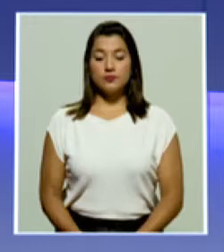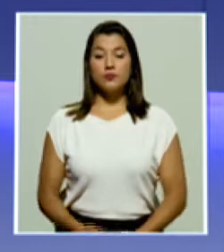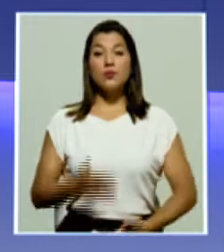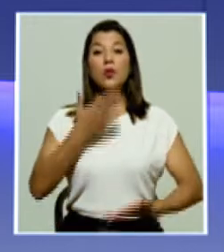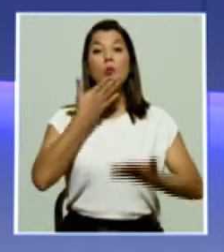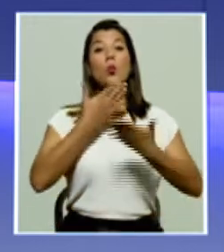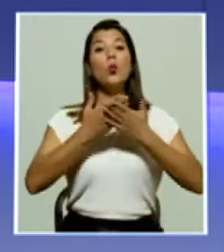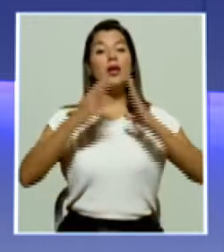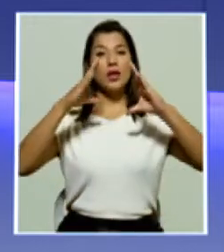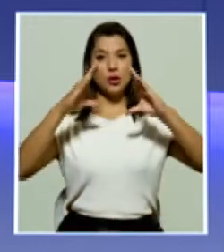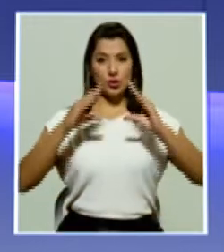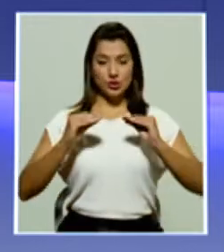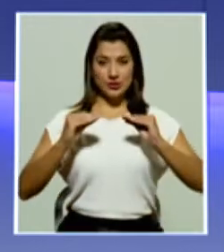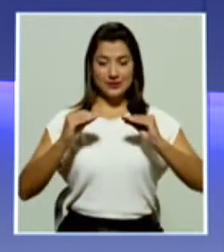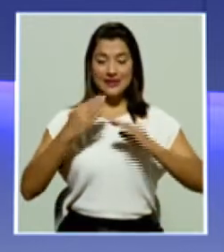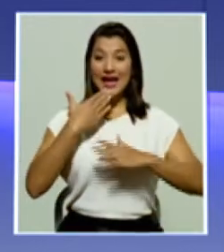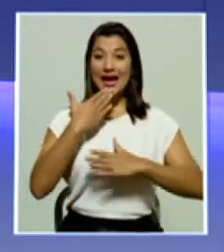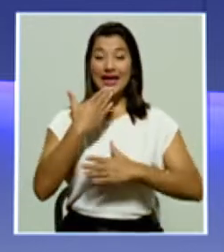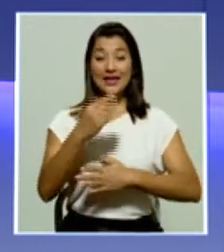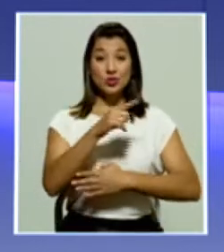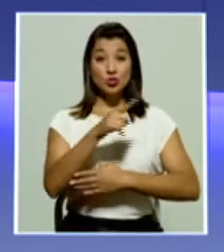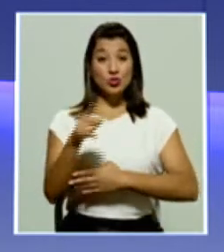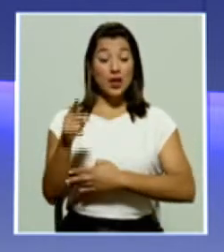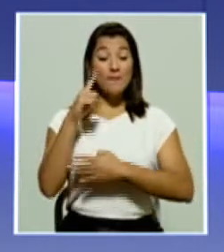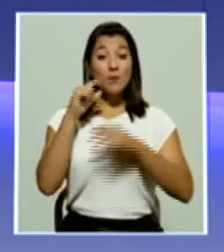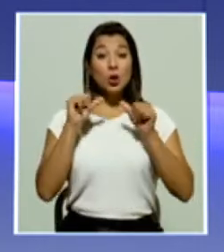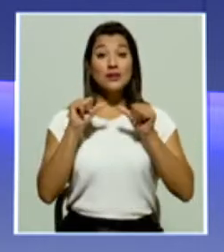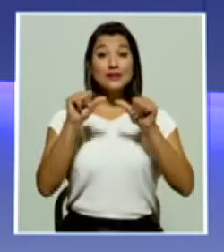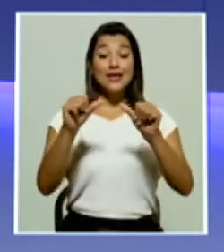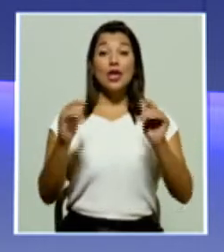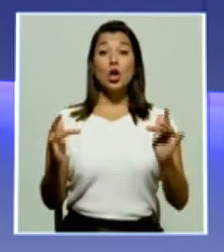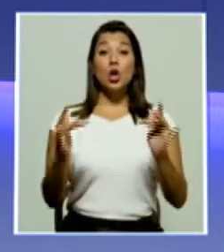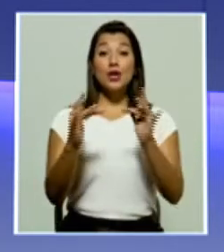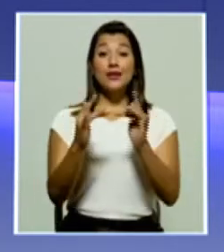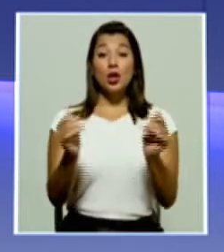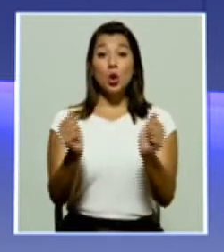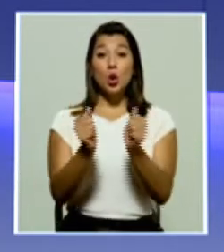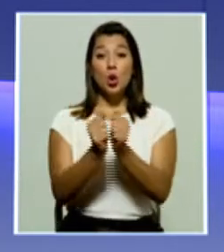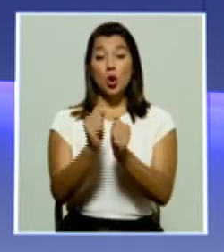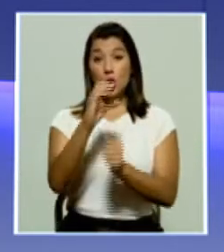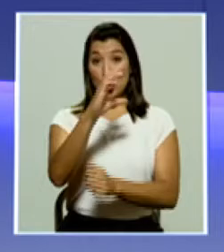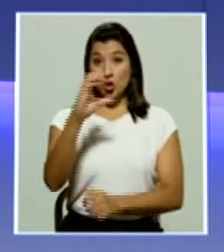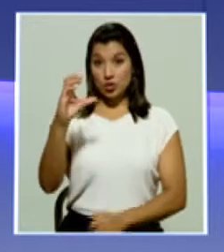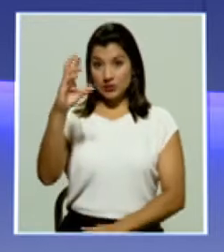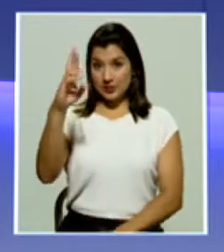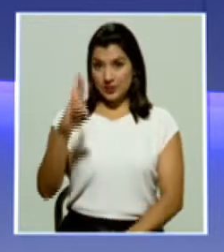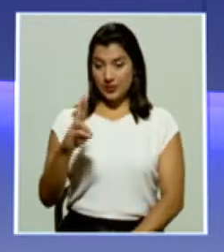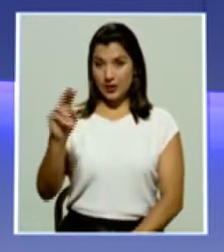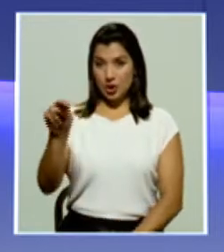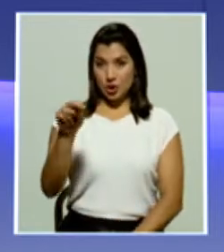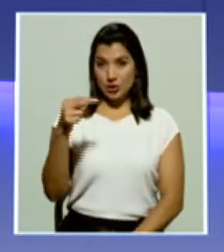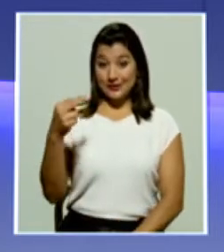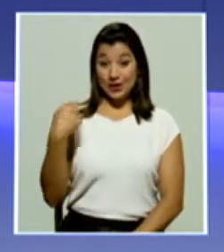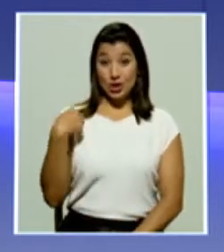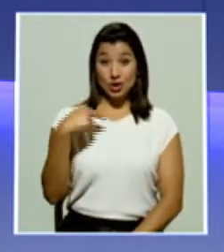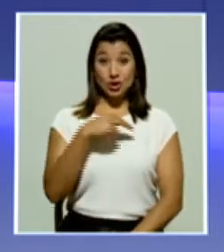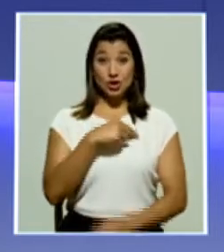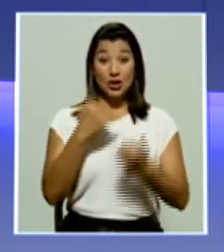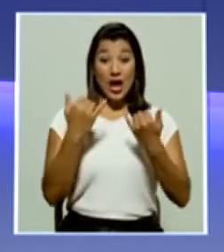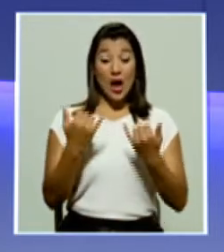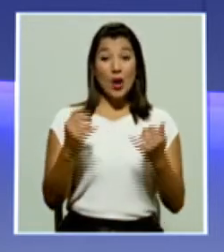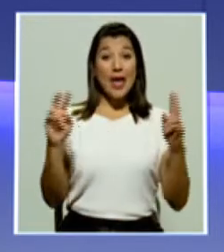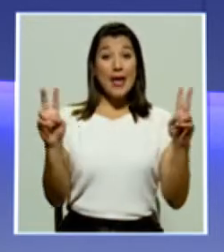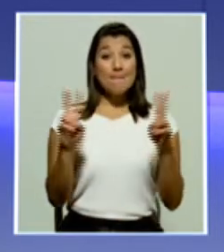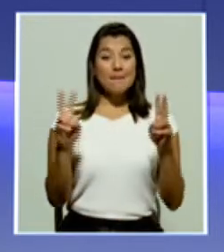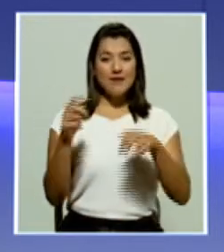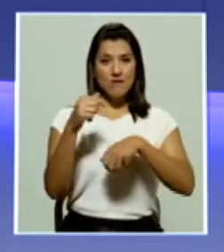Buenas noches, gracias por continuar conectados a la señal de Costa Rica Noticias. Estamos en vivo